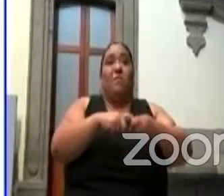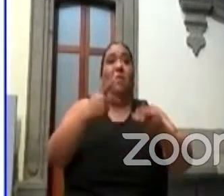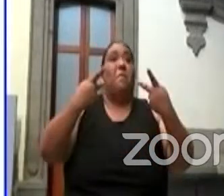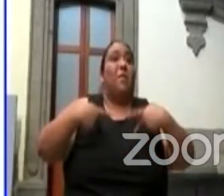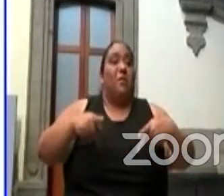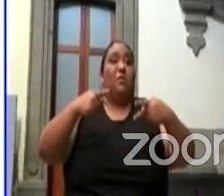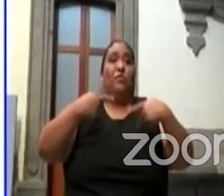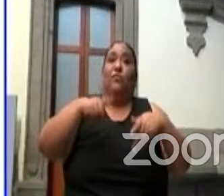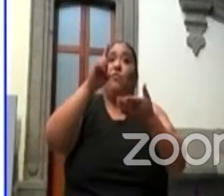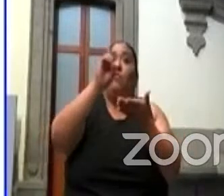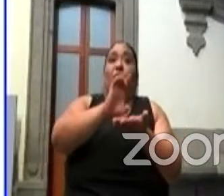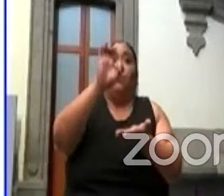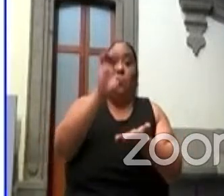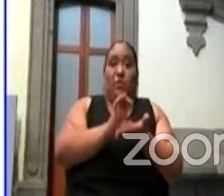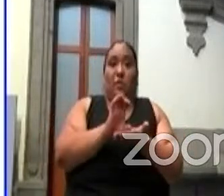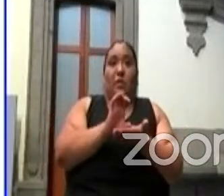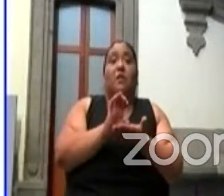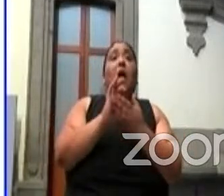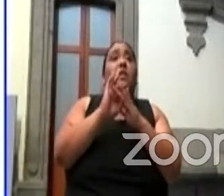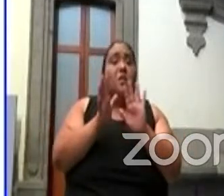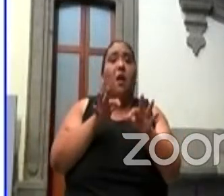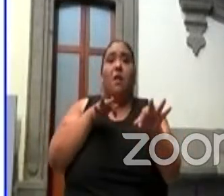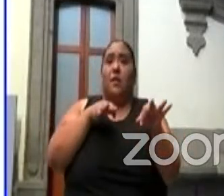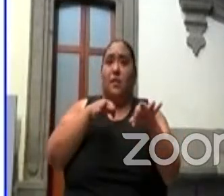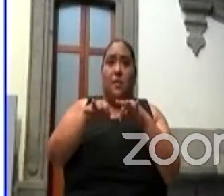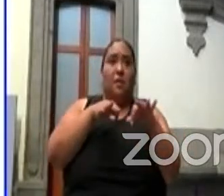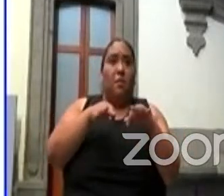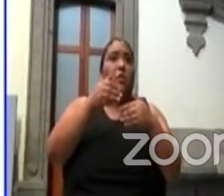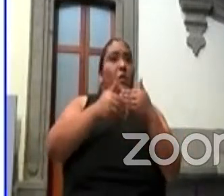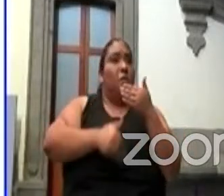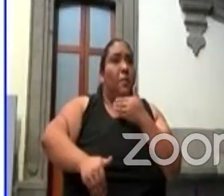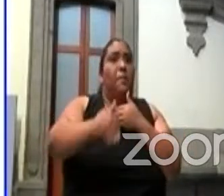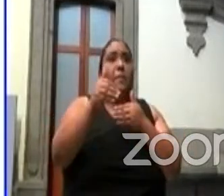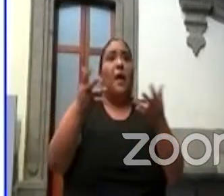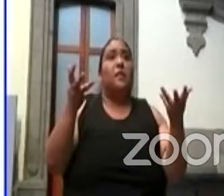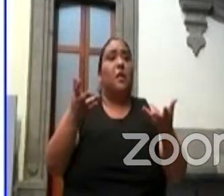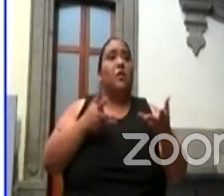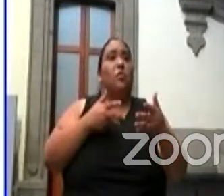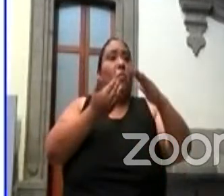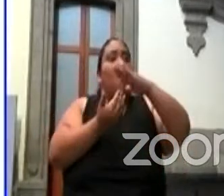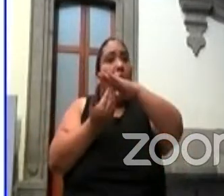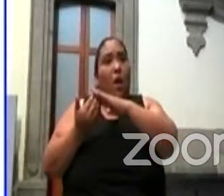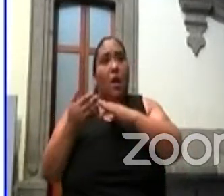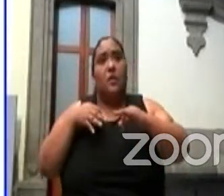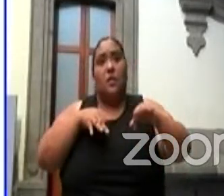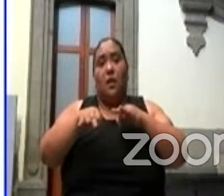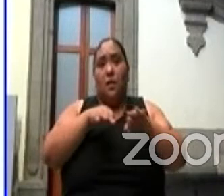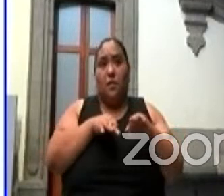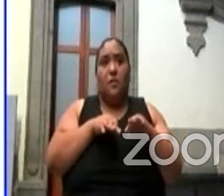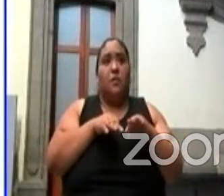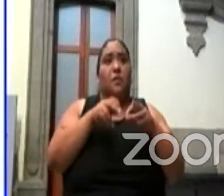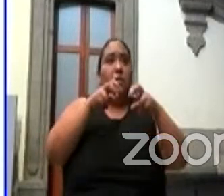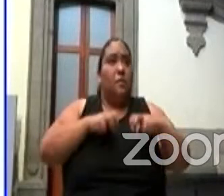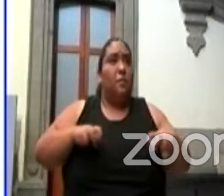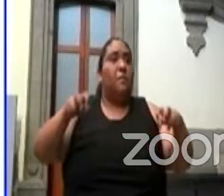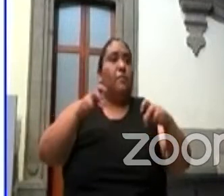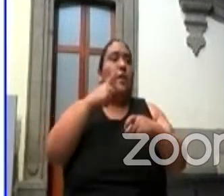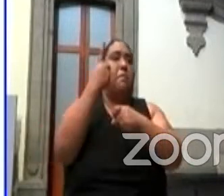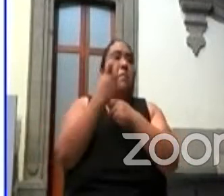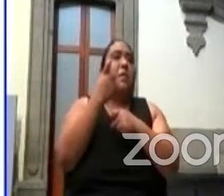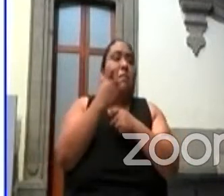Eso ya se está trabajando, estamos haciendo mesas de trabajo. La primera mesa de trabajo que hicimos